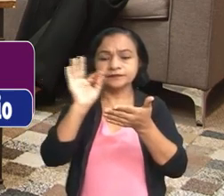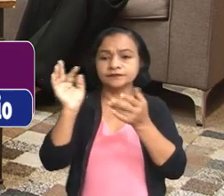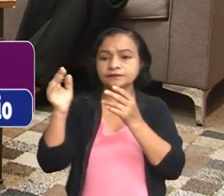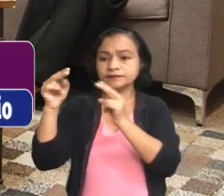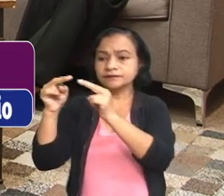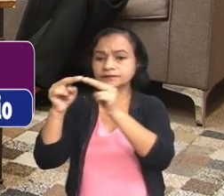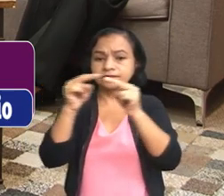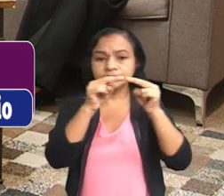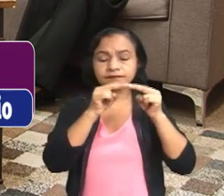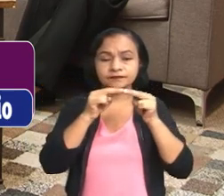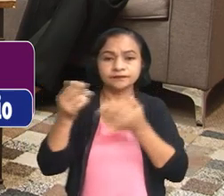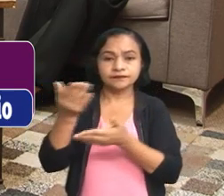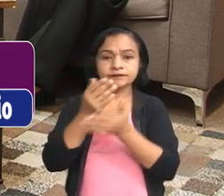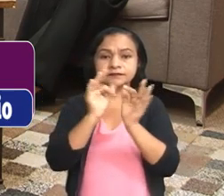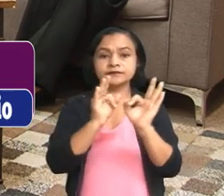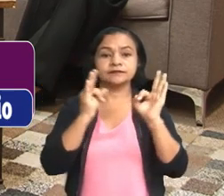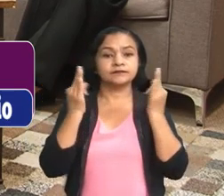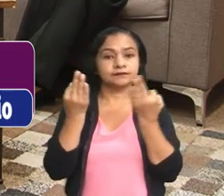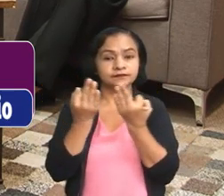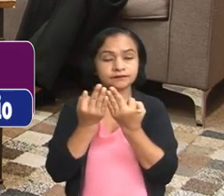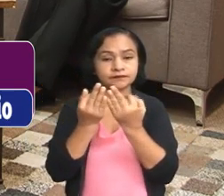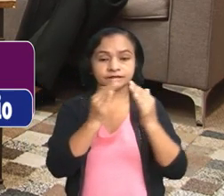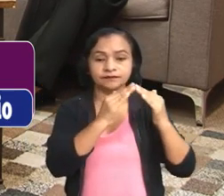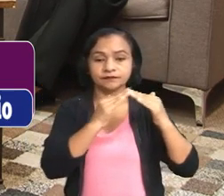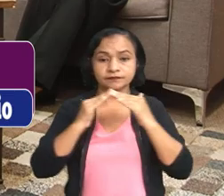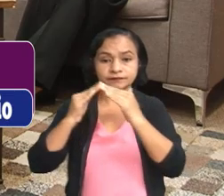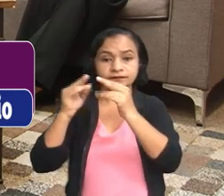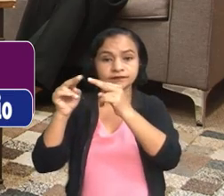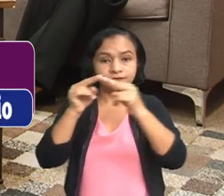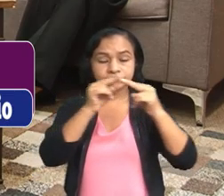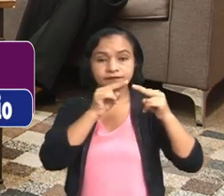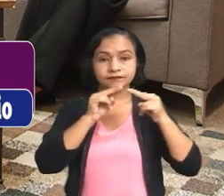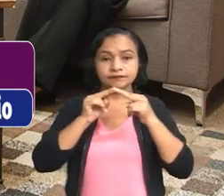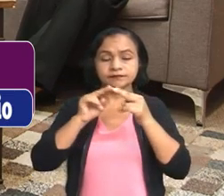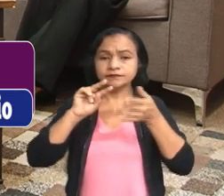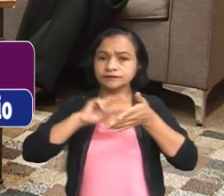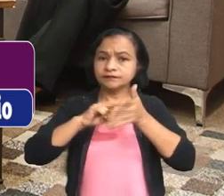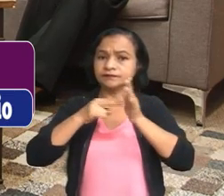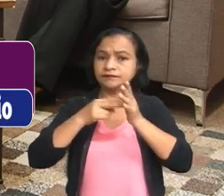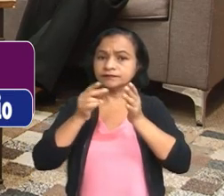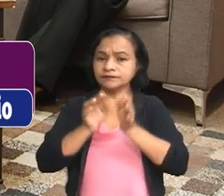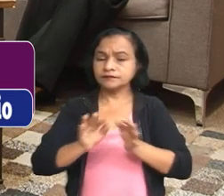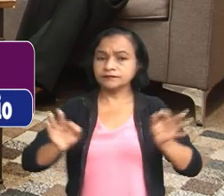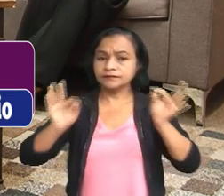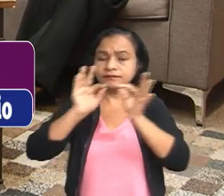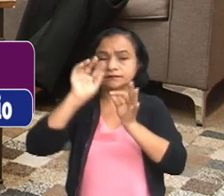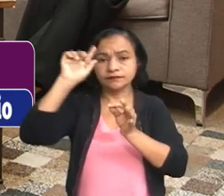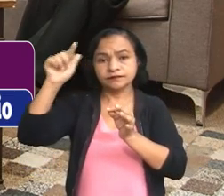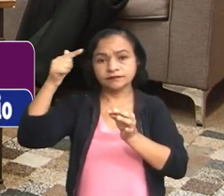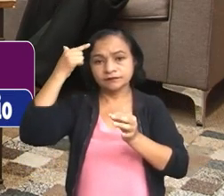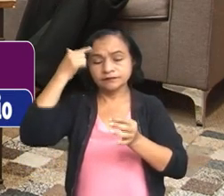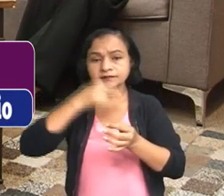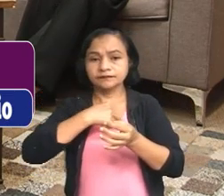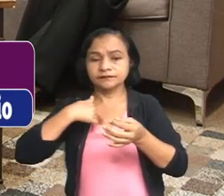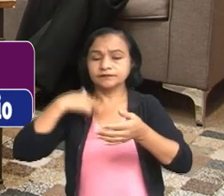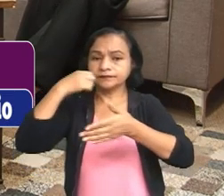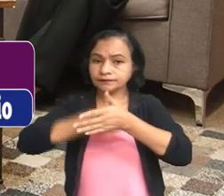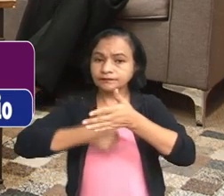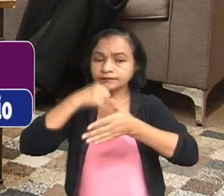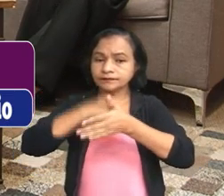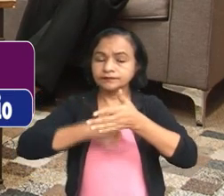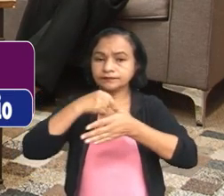convivencia familiar, comunitaria. Y es por eso que el gobierno hace muchísimos esfuerzos a